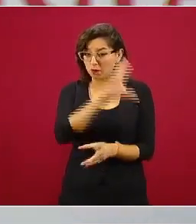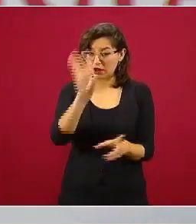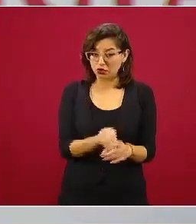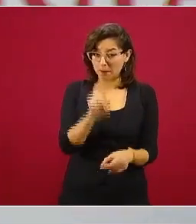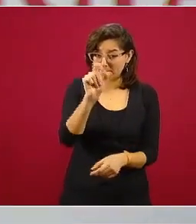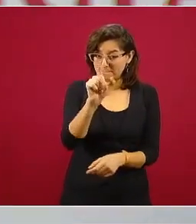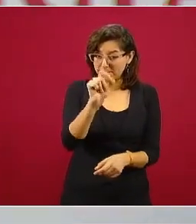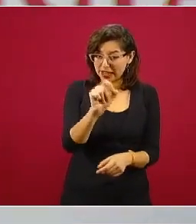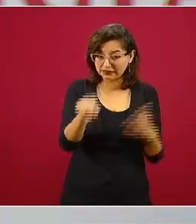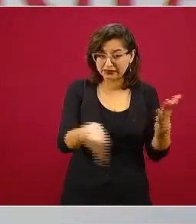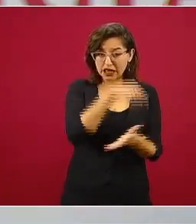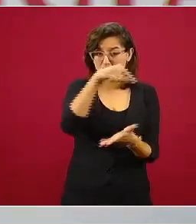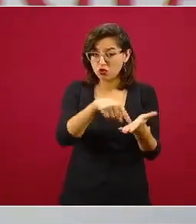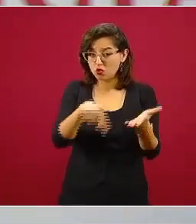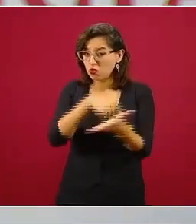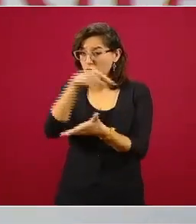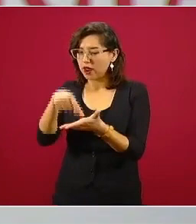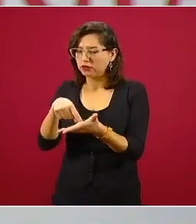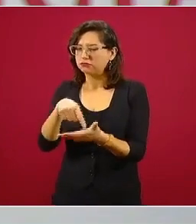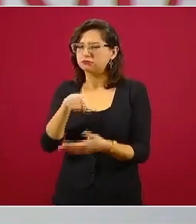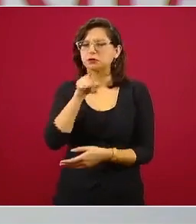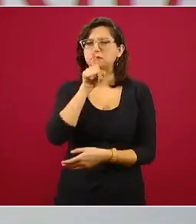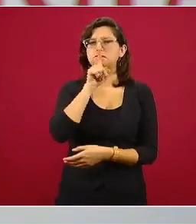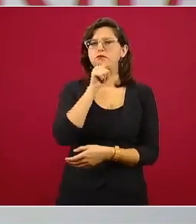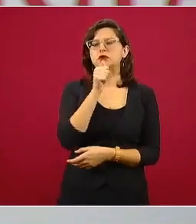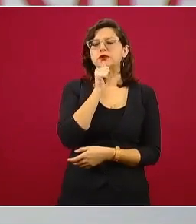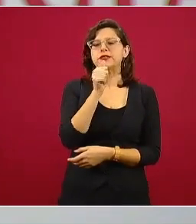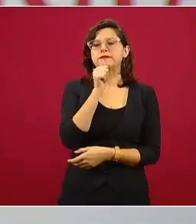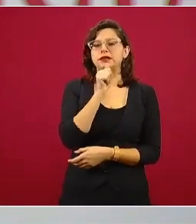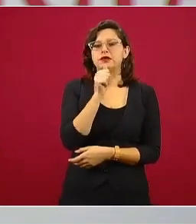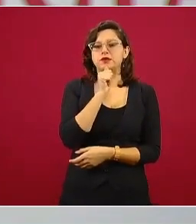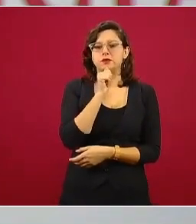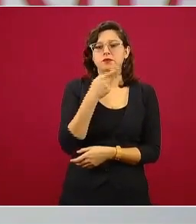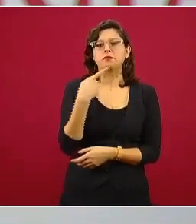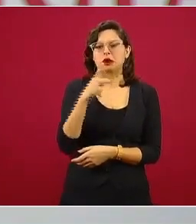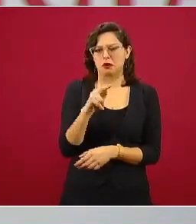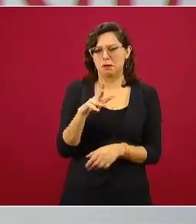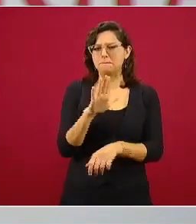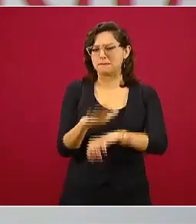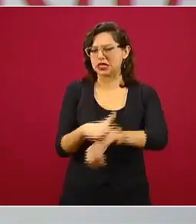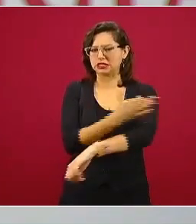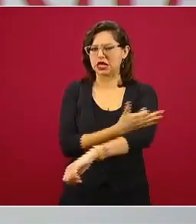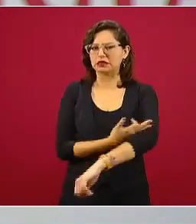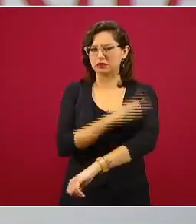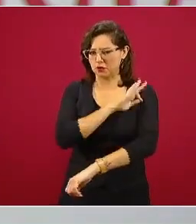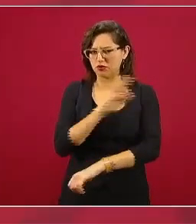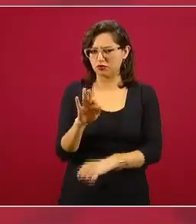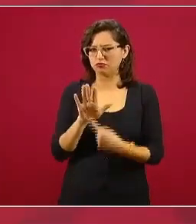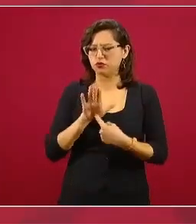puntos, pero con mucho gusto un poquito más tarde sí les puedo dar los que hasta este momento ya estamos de acuerdo.